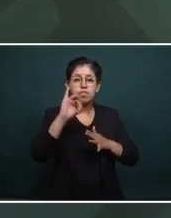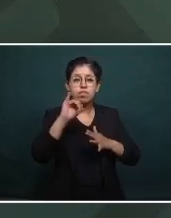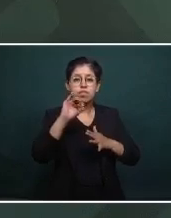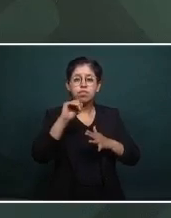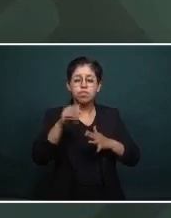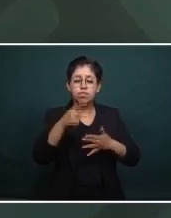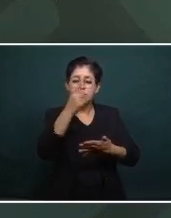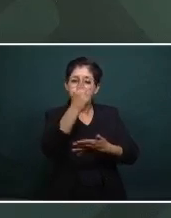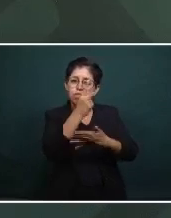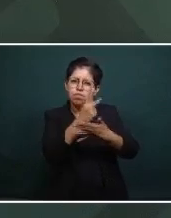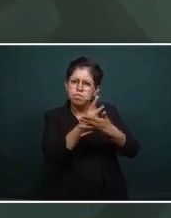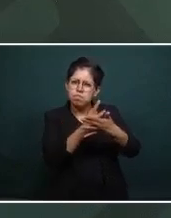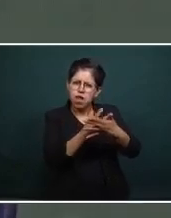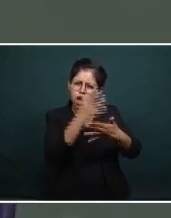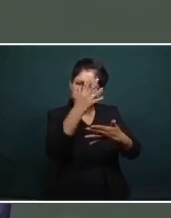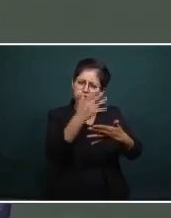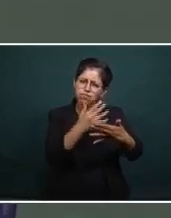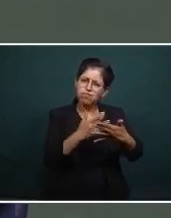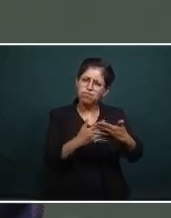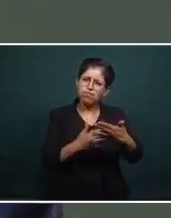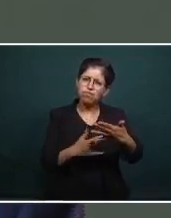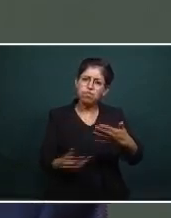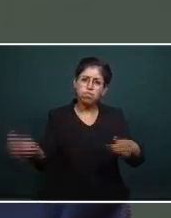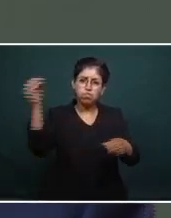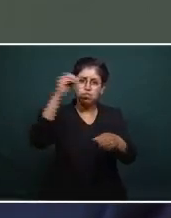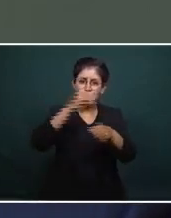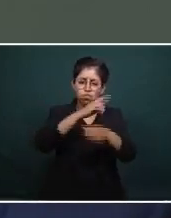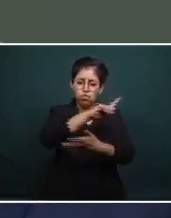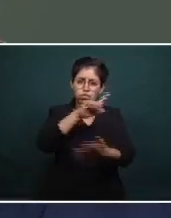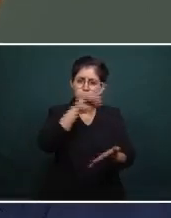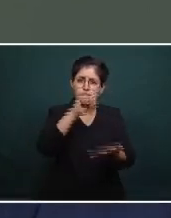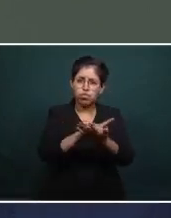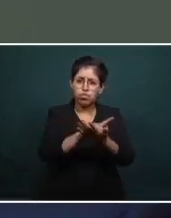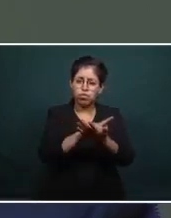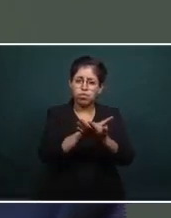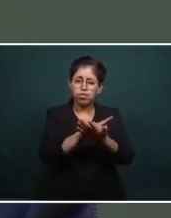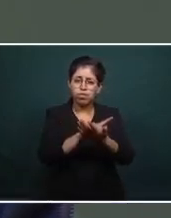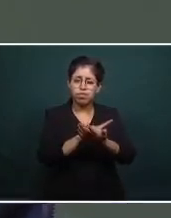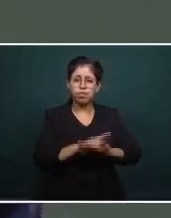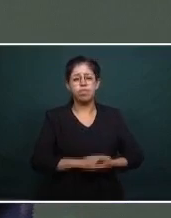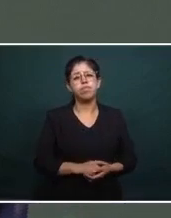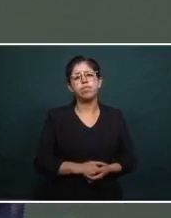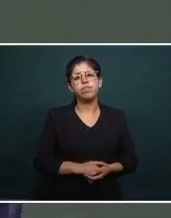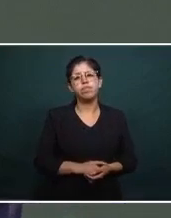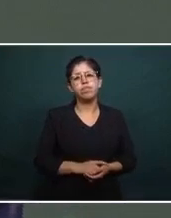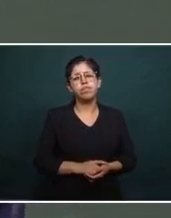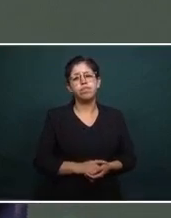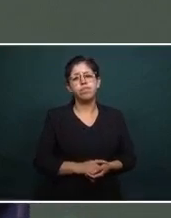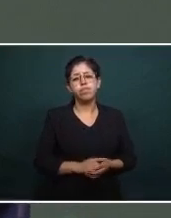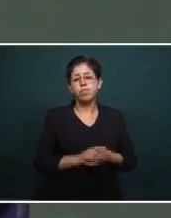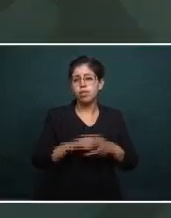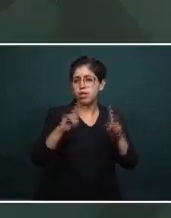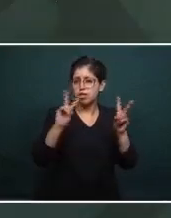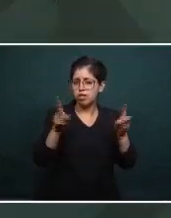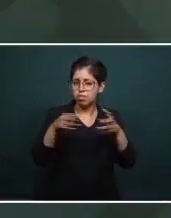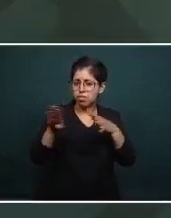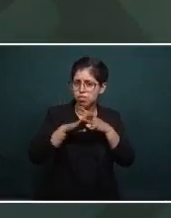integral que tiene que ver con la aplicación de la ley en nuestro país en materia migratoria.